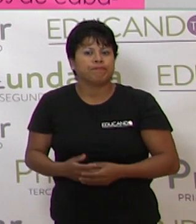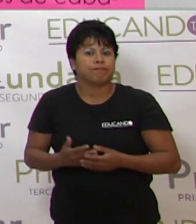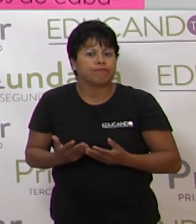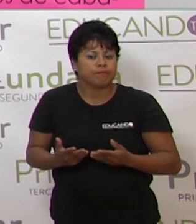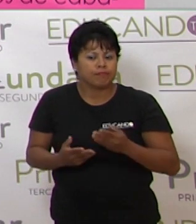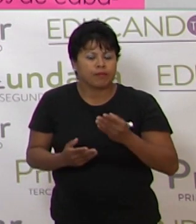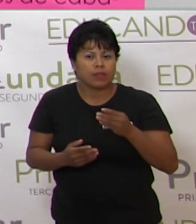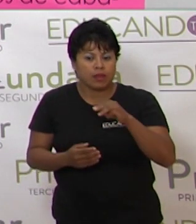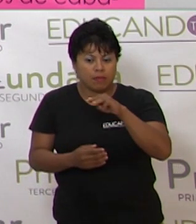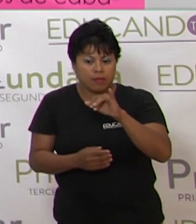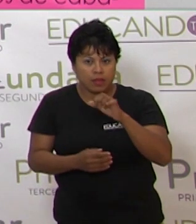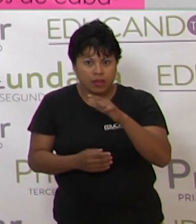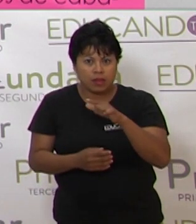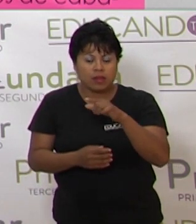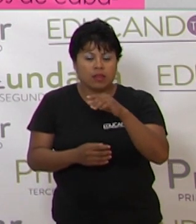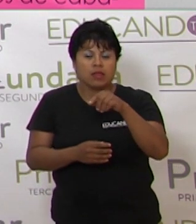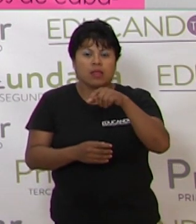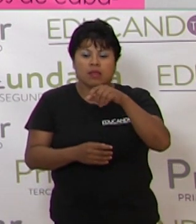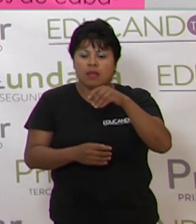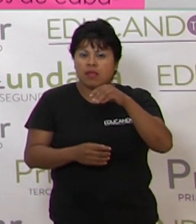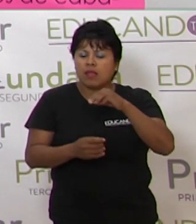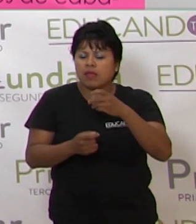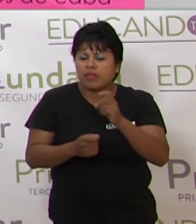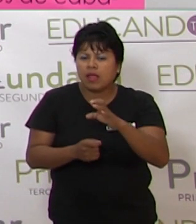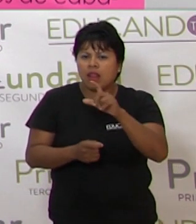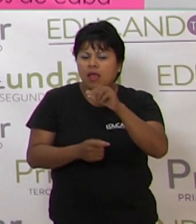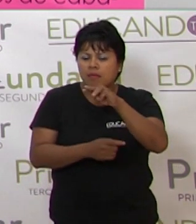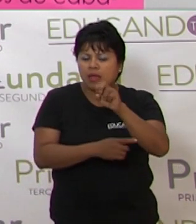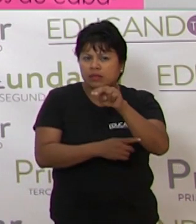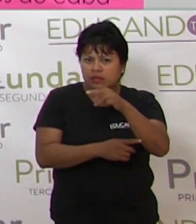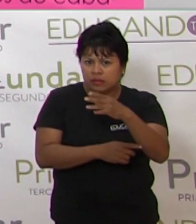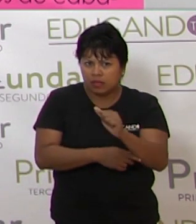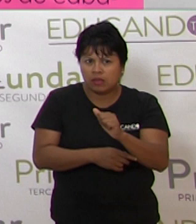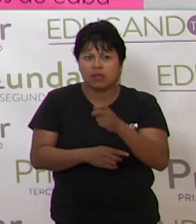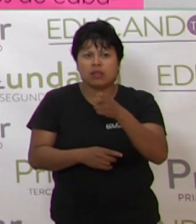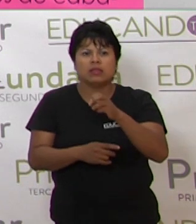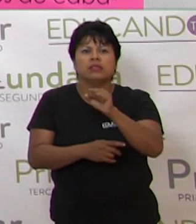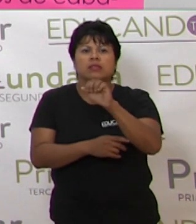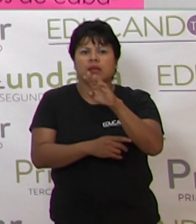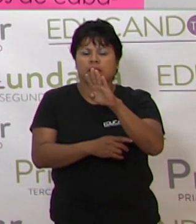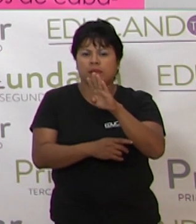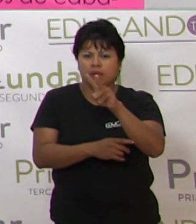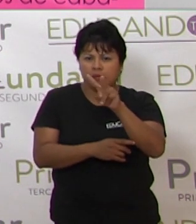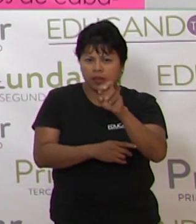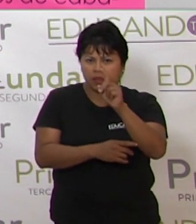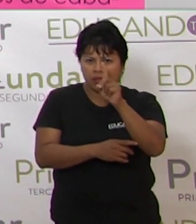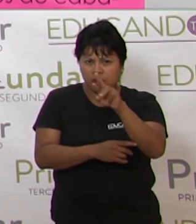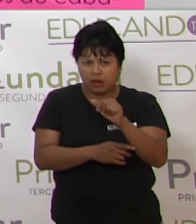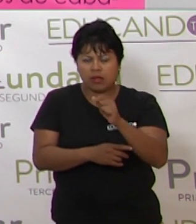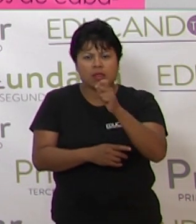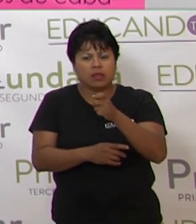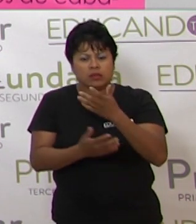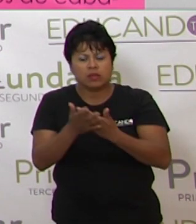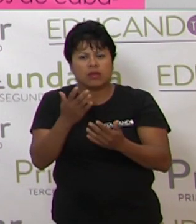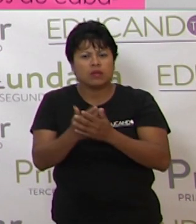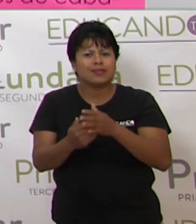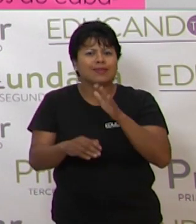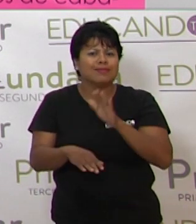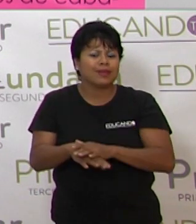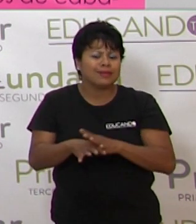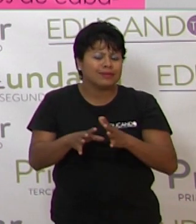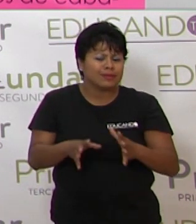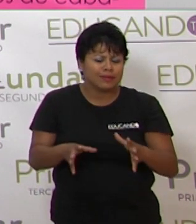el ingenioso hidalgo Don Quijote de la Mancha es la obra cumbre de Miguel Cervantes de Saavedra y es una de las obras